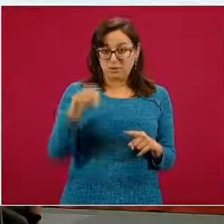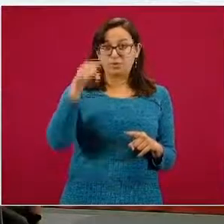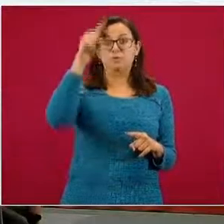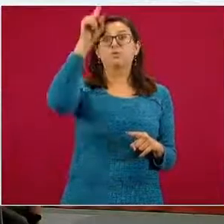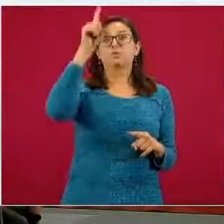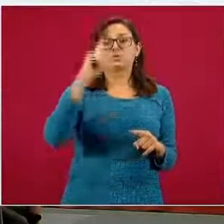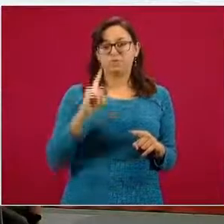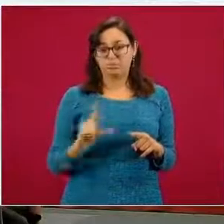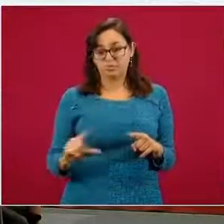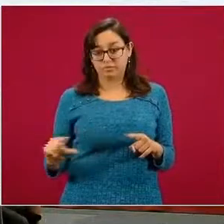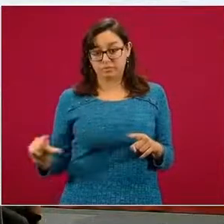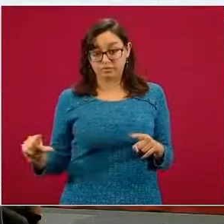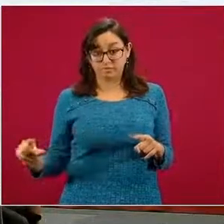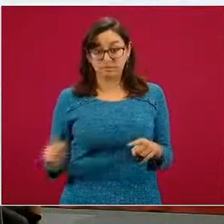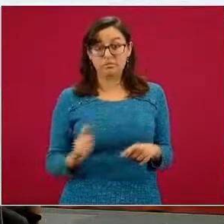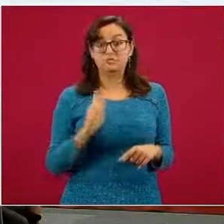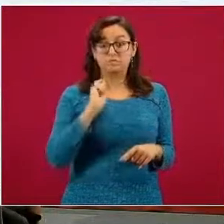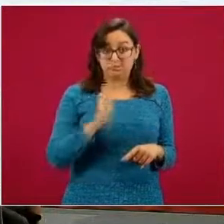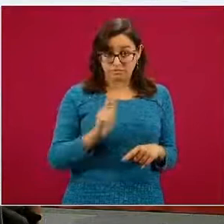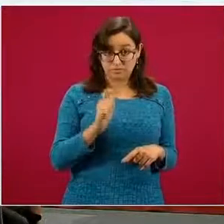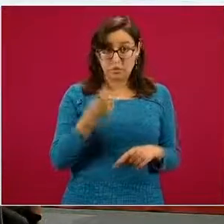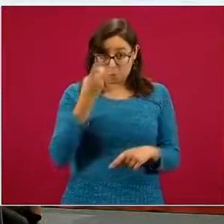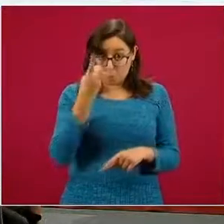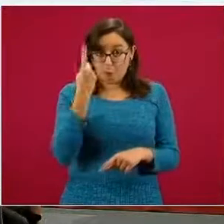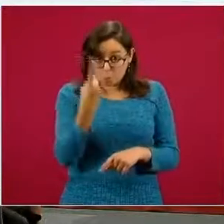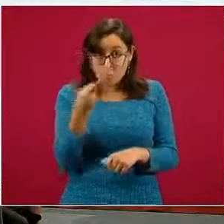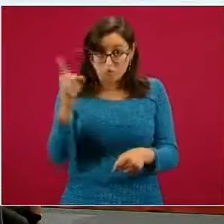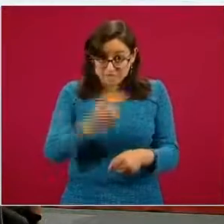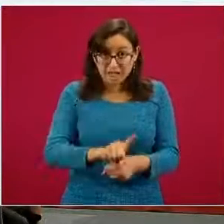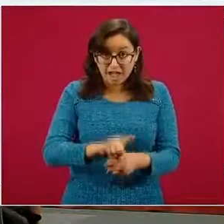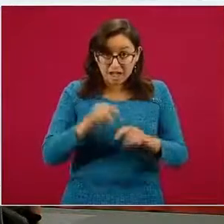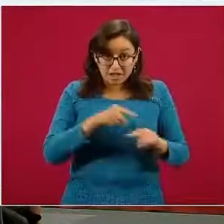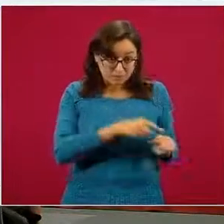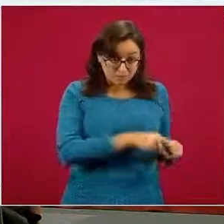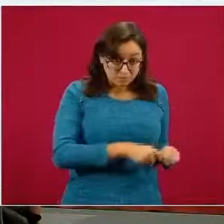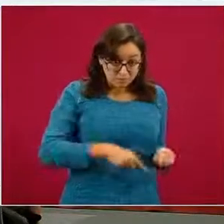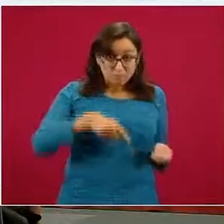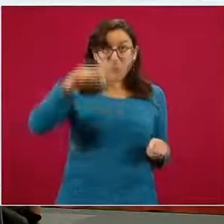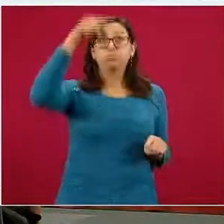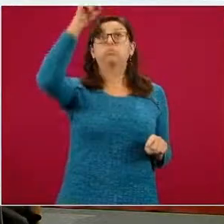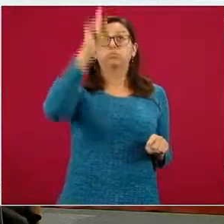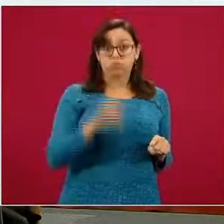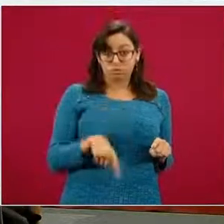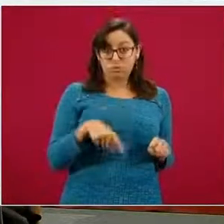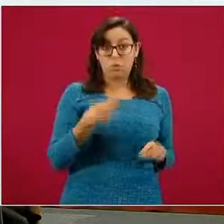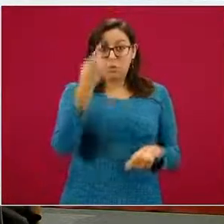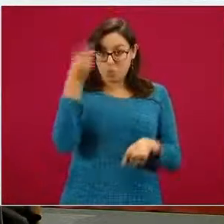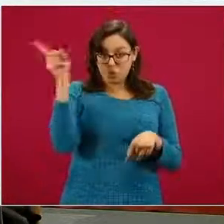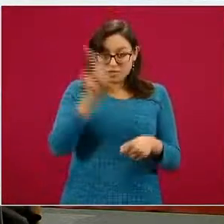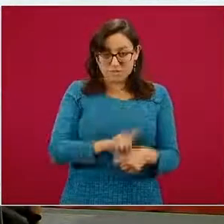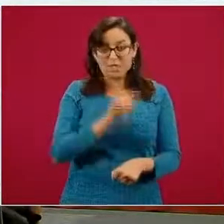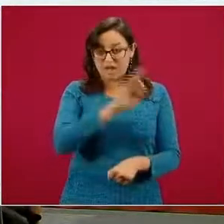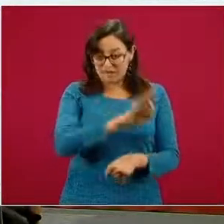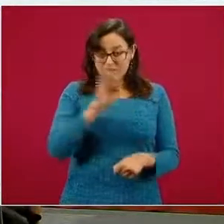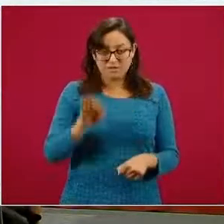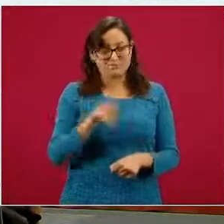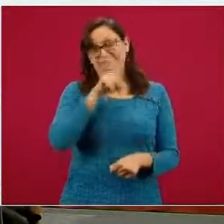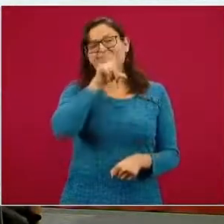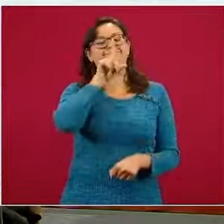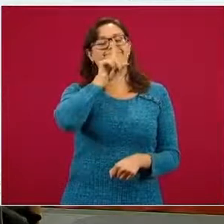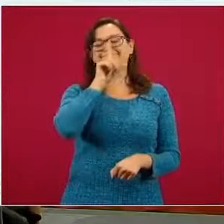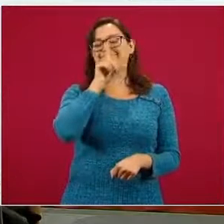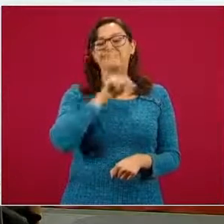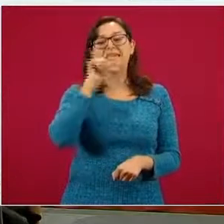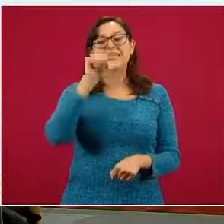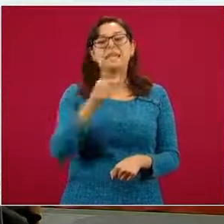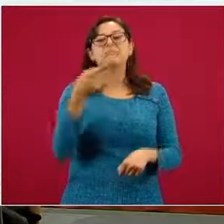que todos estos casos sucedieron y ocurrieron ese día, que Chile tuvo un pico epidémico en esa fecha y que luego cayó. Eso